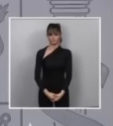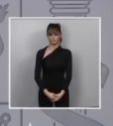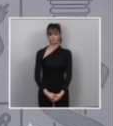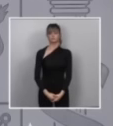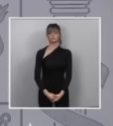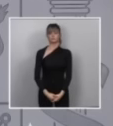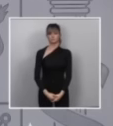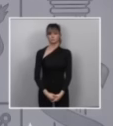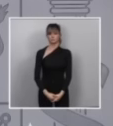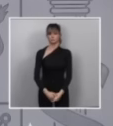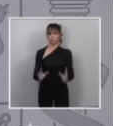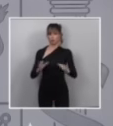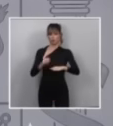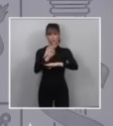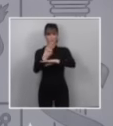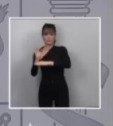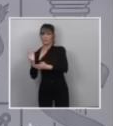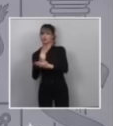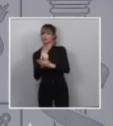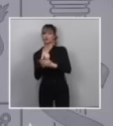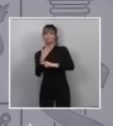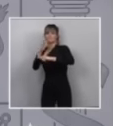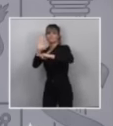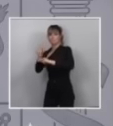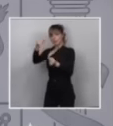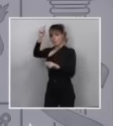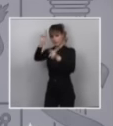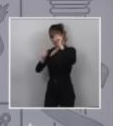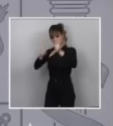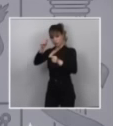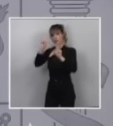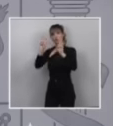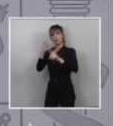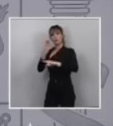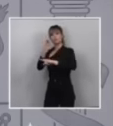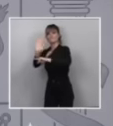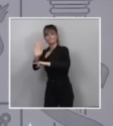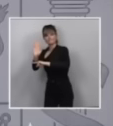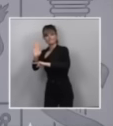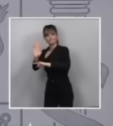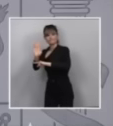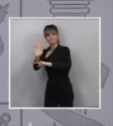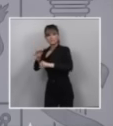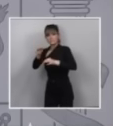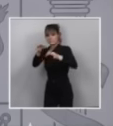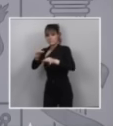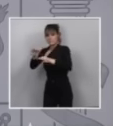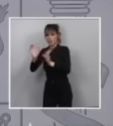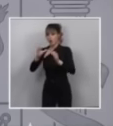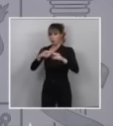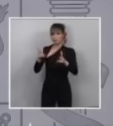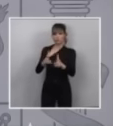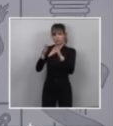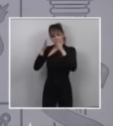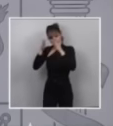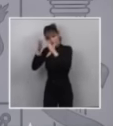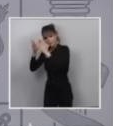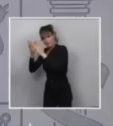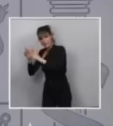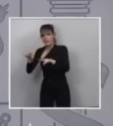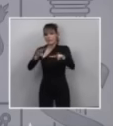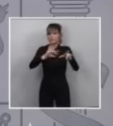a ofrecer a todos los grupos parlamentarios un nuevo marco presupuestario para atender las realidades de cada uno de los colectivos sociales de cada